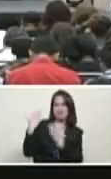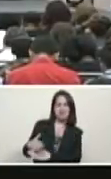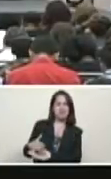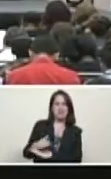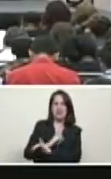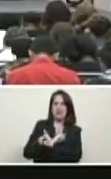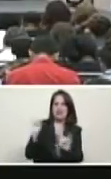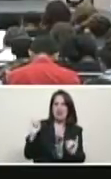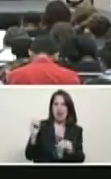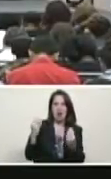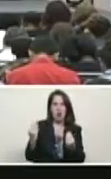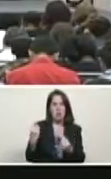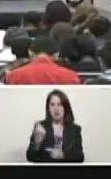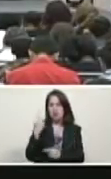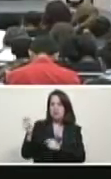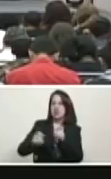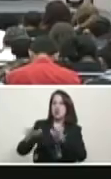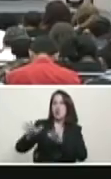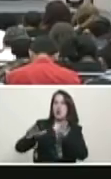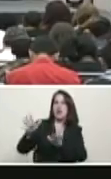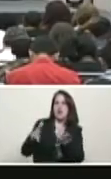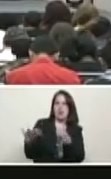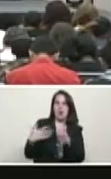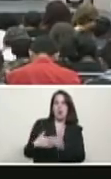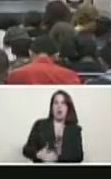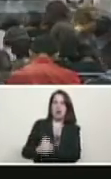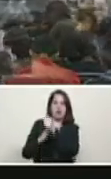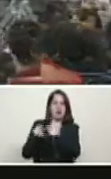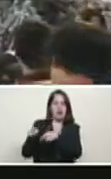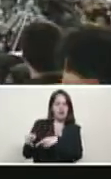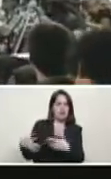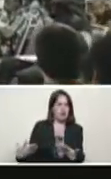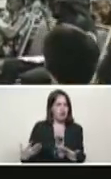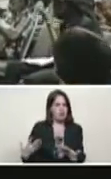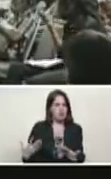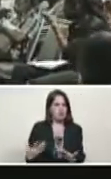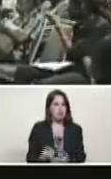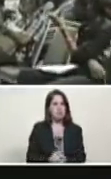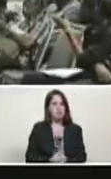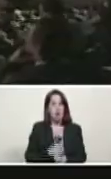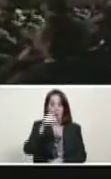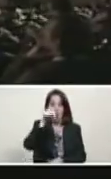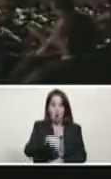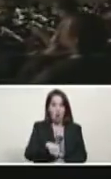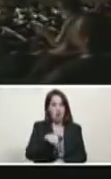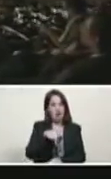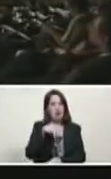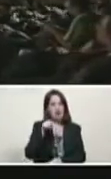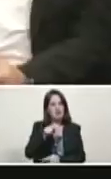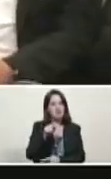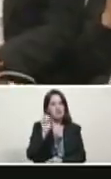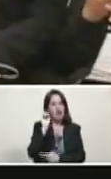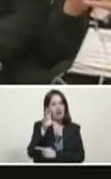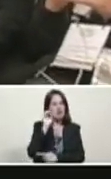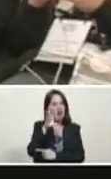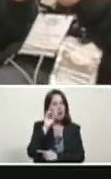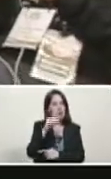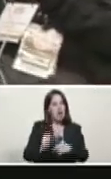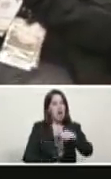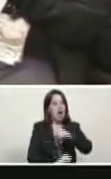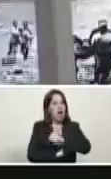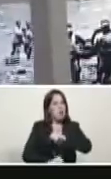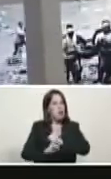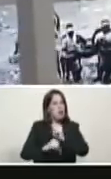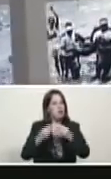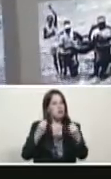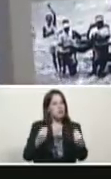que solo son turismo para los dirigentes hoy esta asamblea se constituye en una plataforma de los